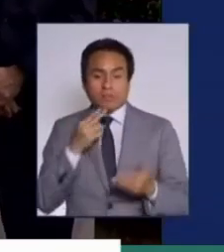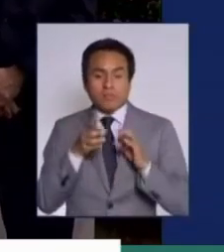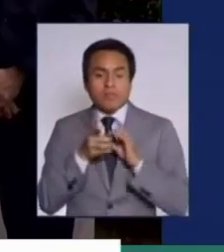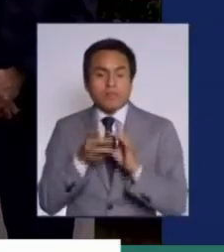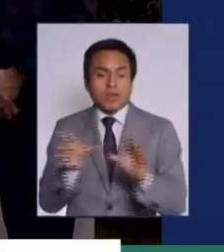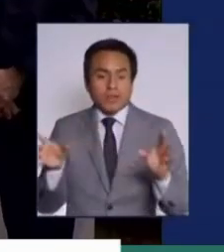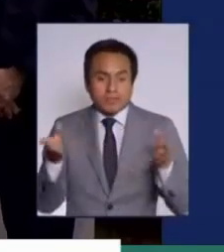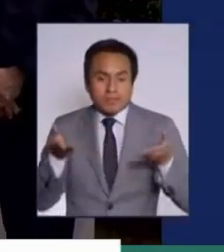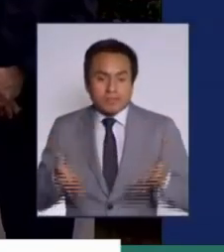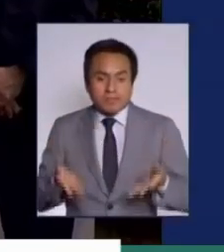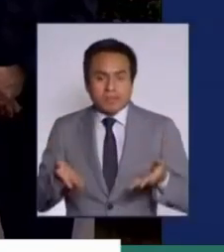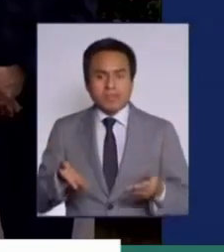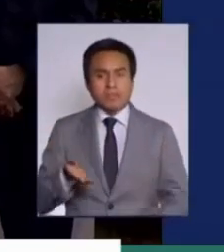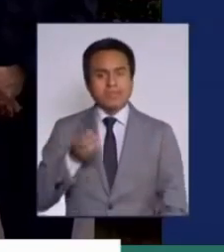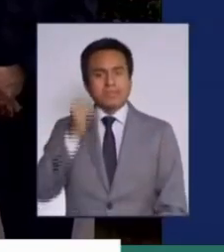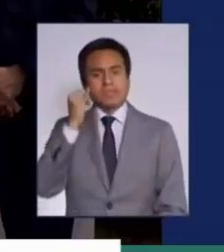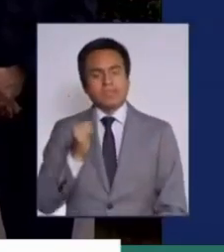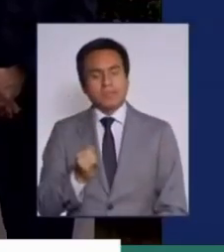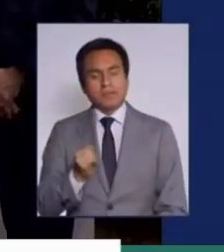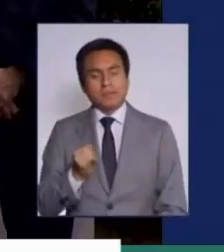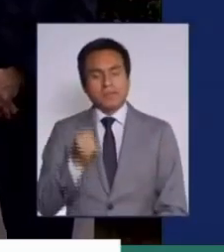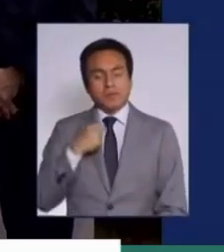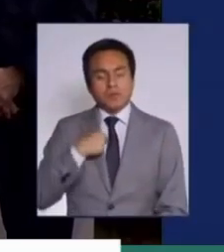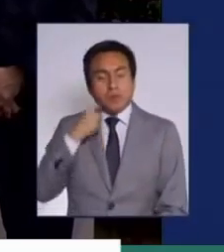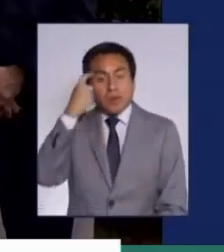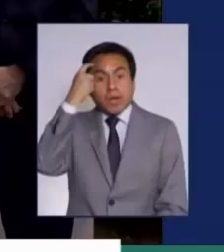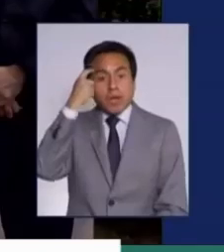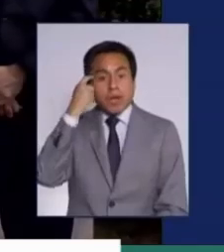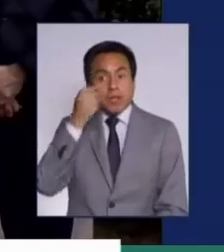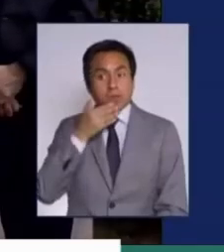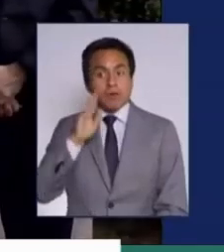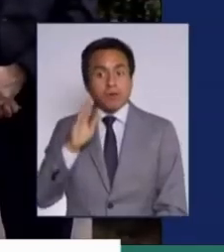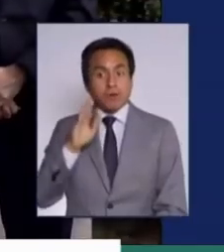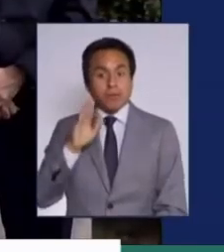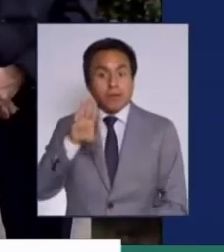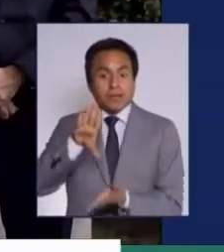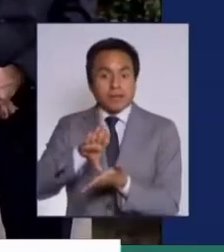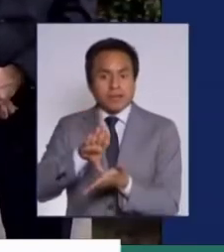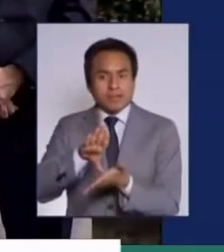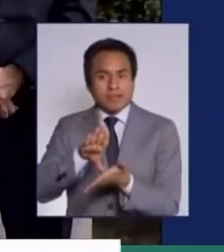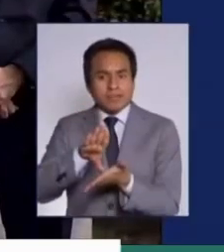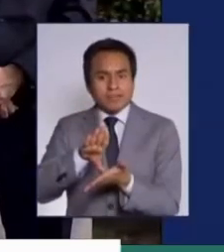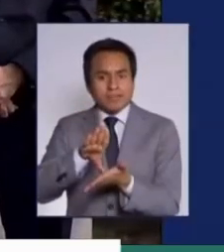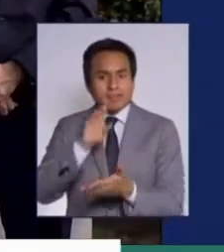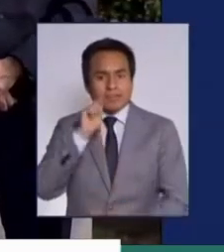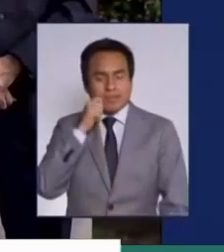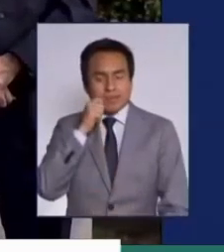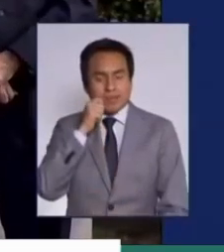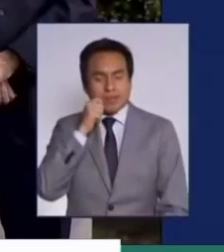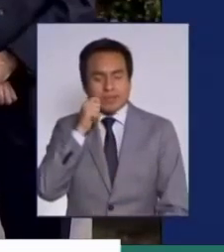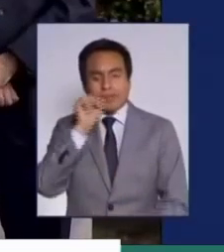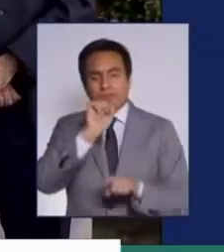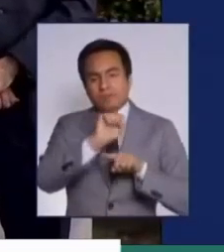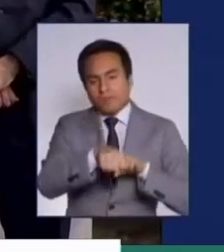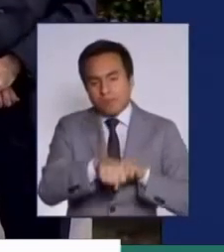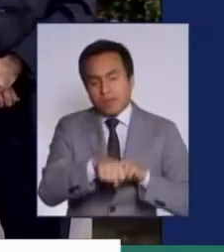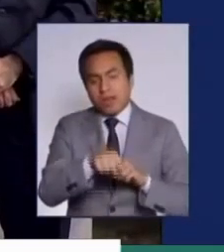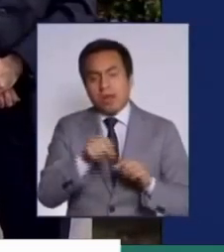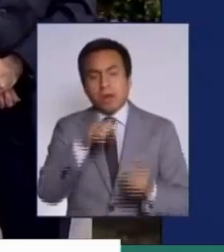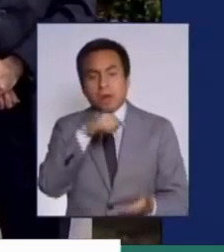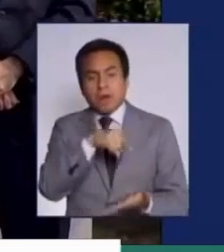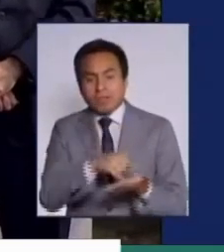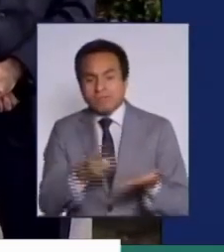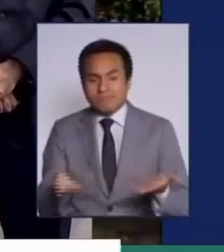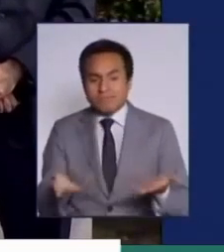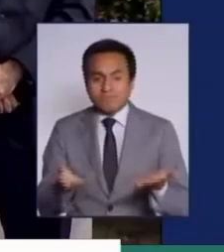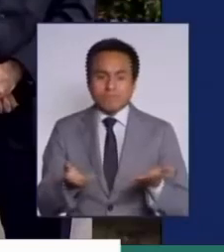está ahí en el Senado nos está ayudando, todo se está haciendo para ellos, para las grandes empresas, para los